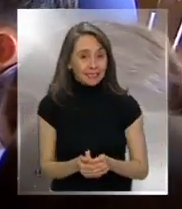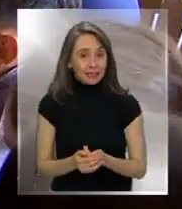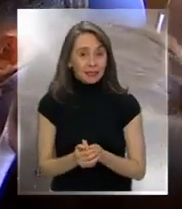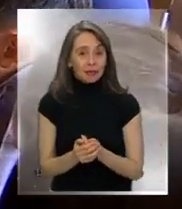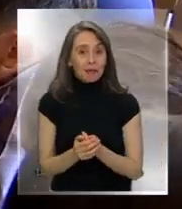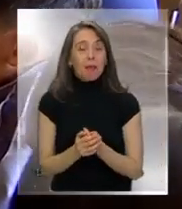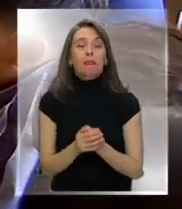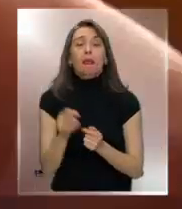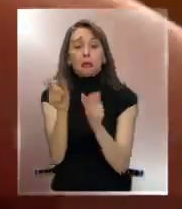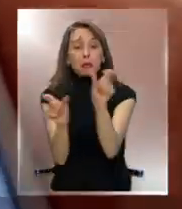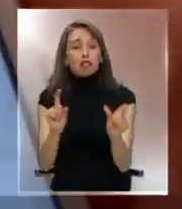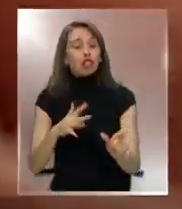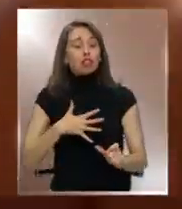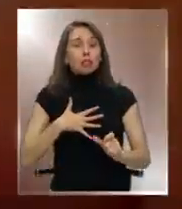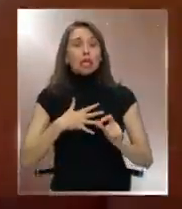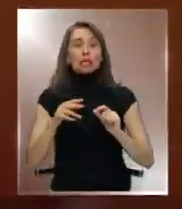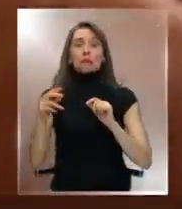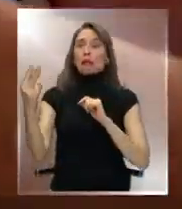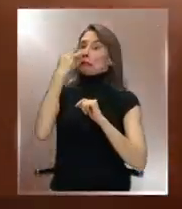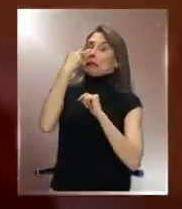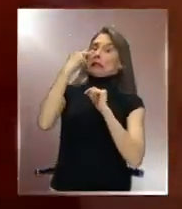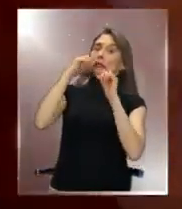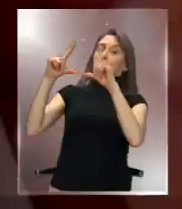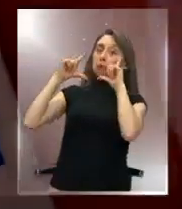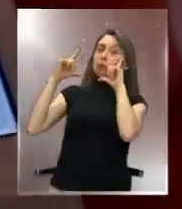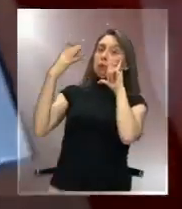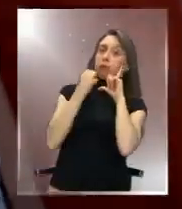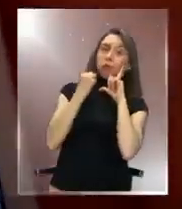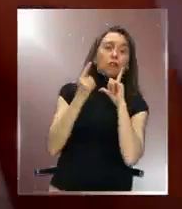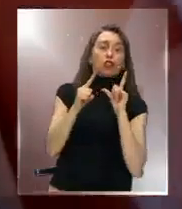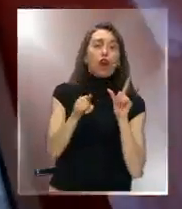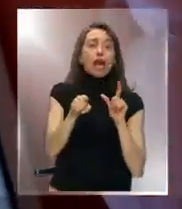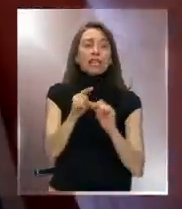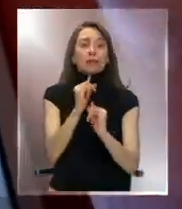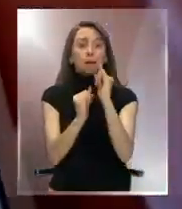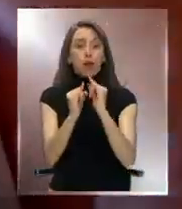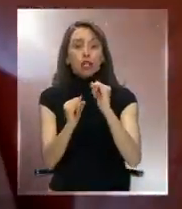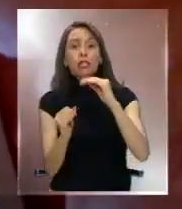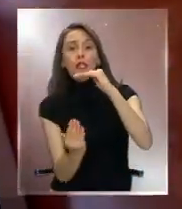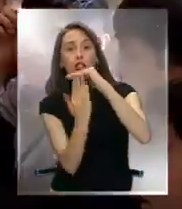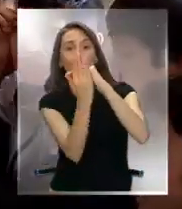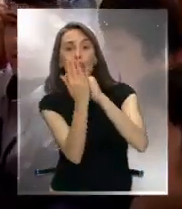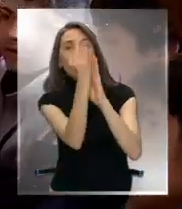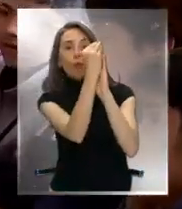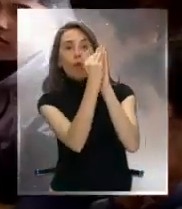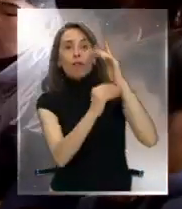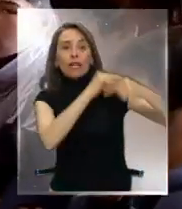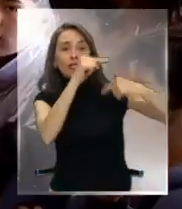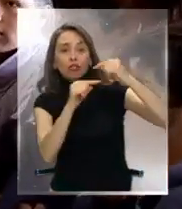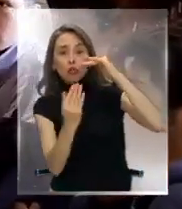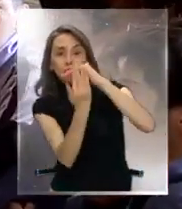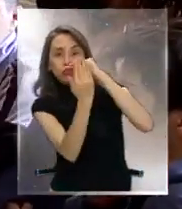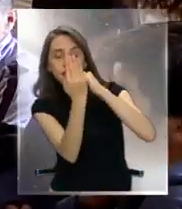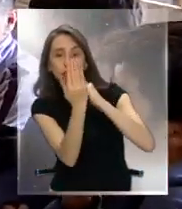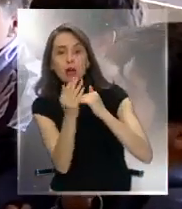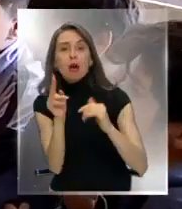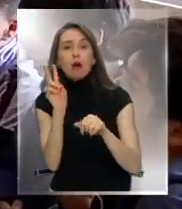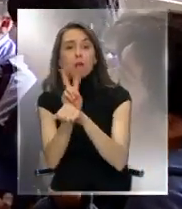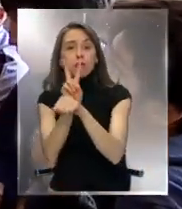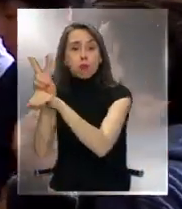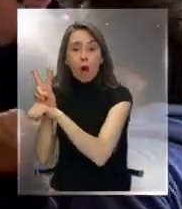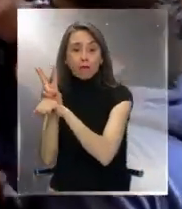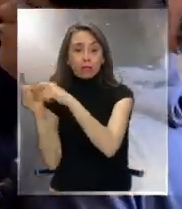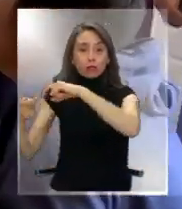Lejos de sentirse expuestos, creen que esta verdadera bitácora digital permite que los profesores tomen la iniciativa de generar